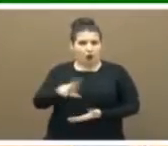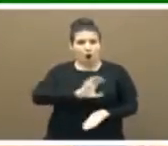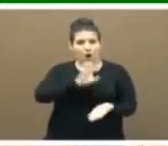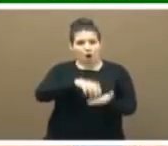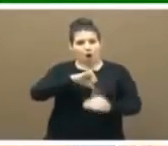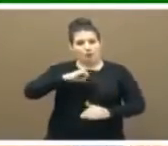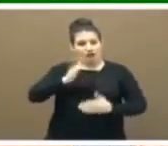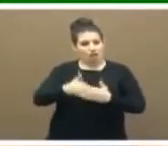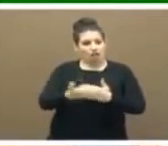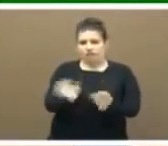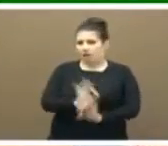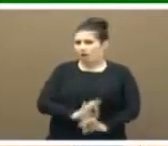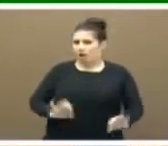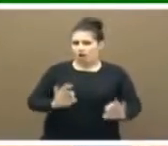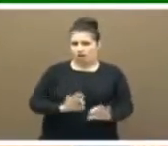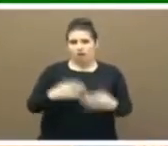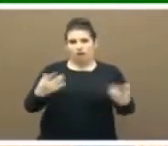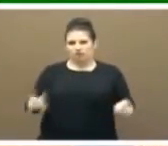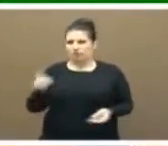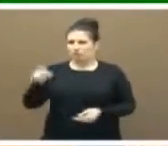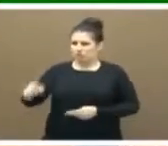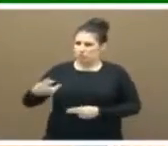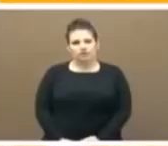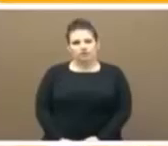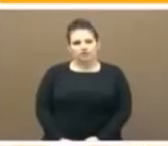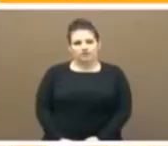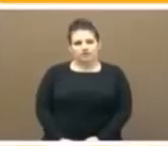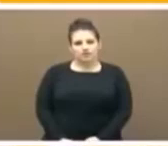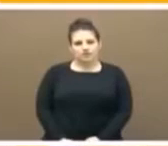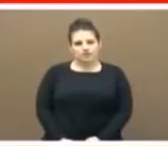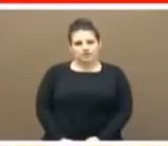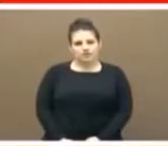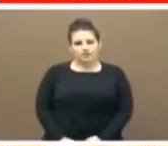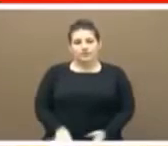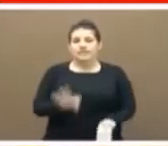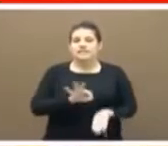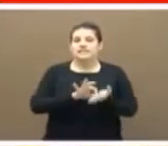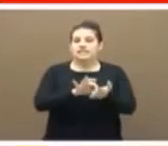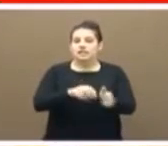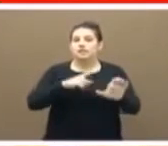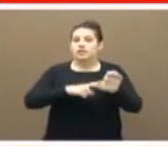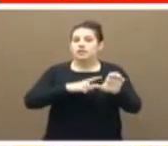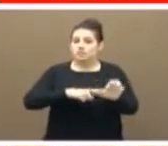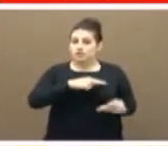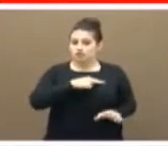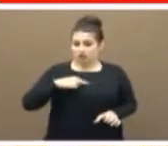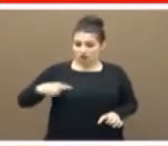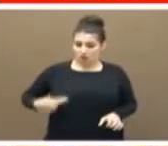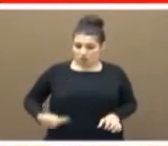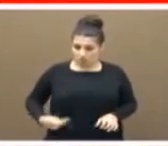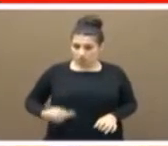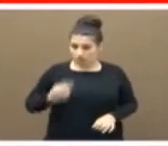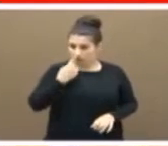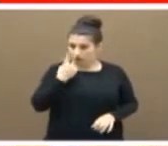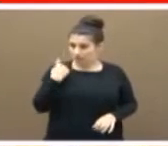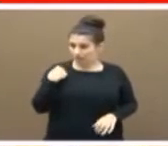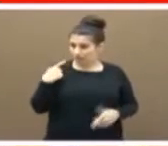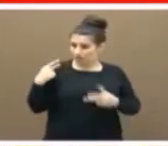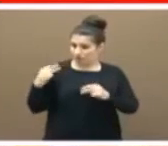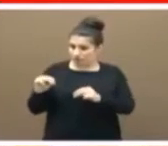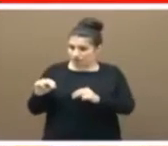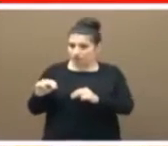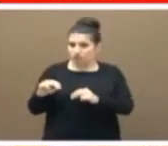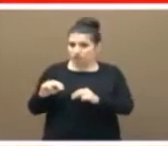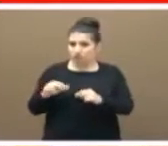difícil contestar a preguntas que no tienen nada que ver con la realidad. El Servicio Extremeño de Salud, a final del año pasado, tenía un